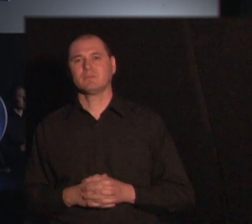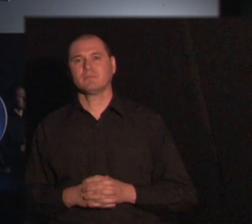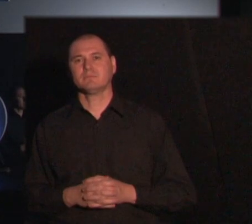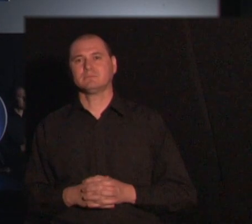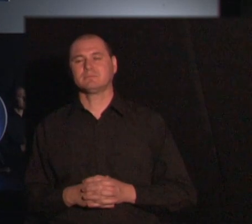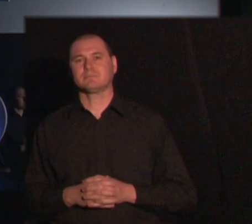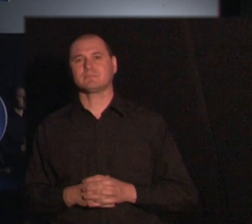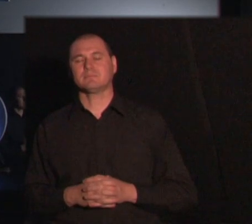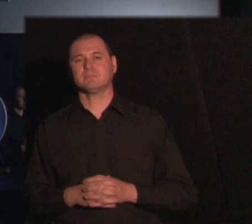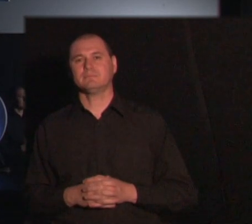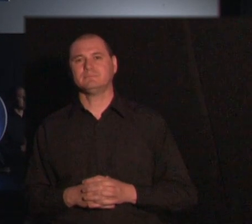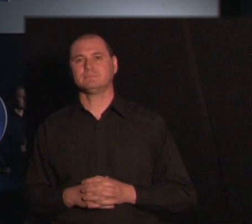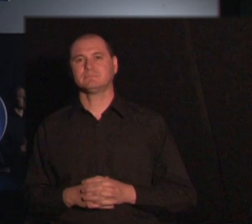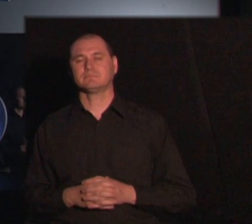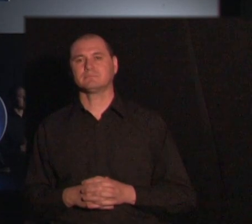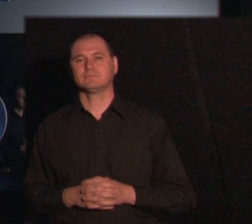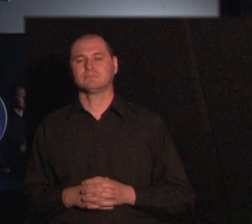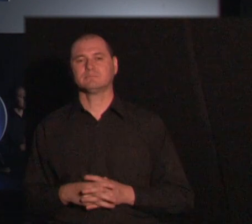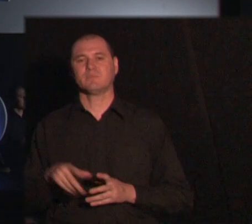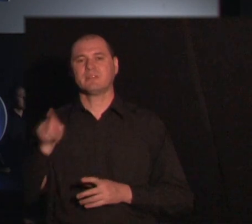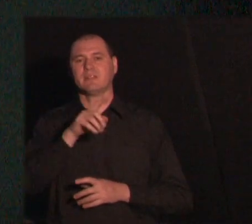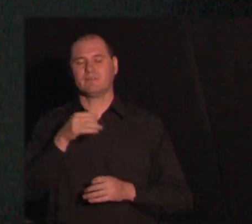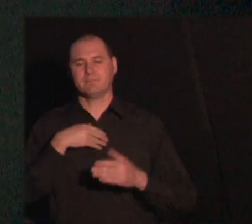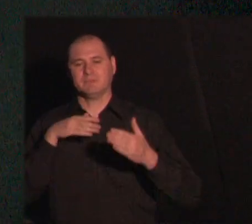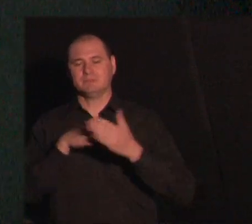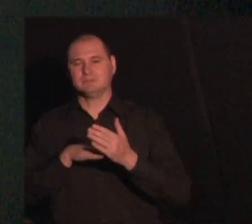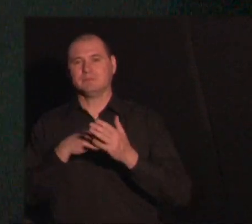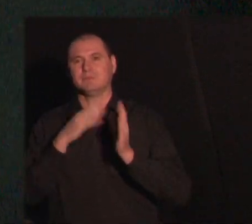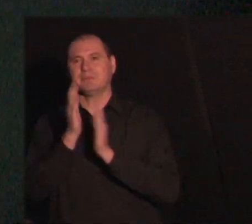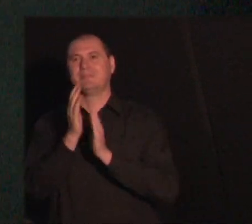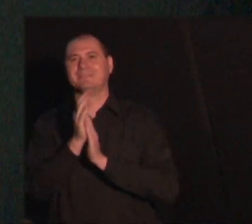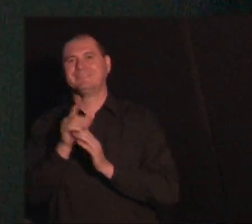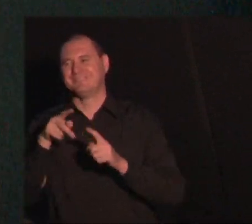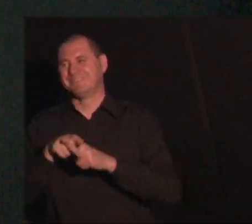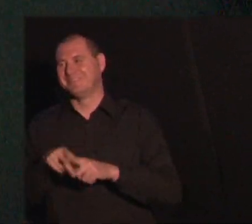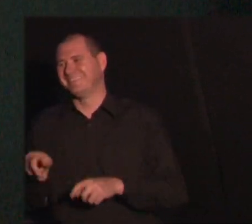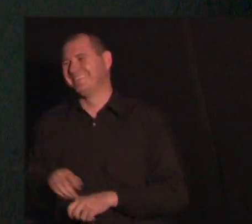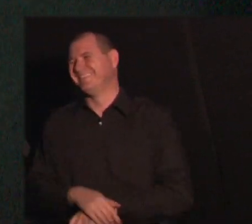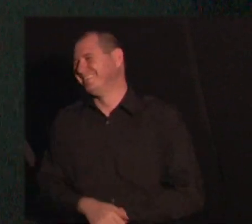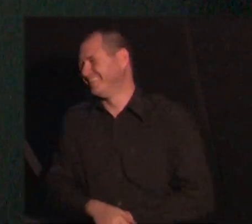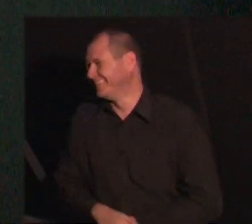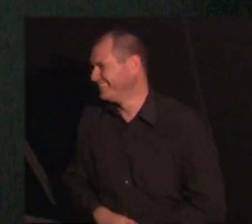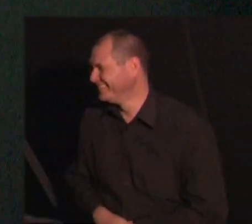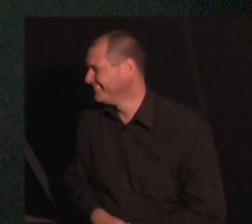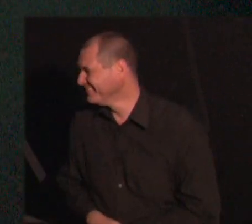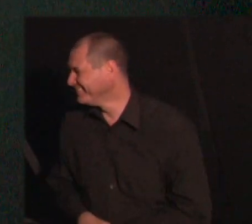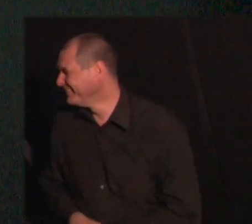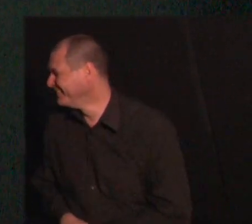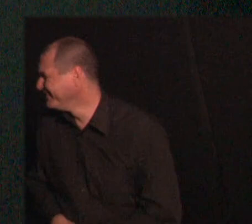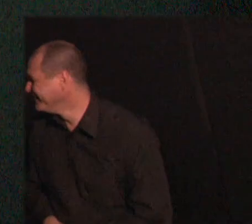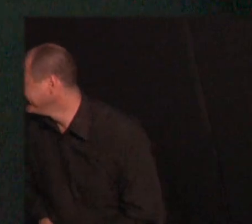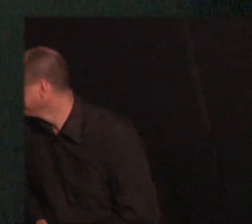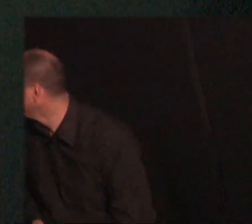gracias. Tienen que pausar el minuto porque aplaudieron ellos, ¿eh? Gracias. Y